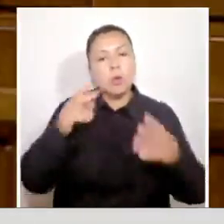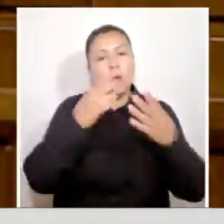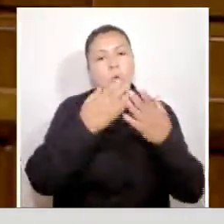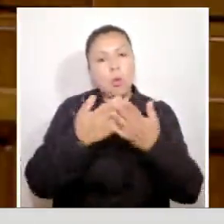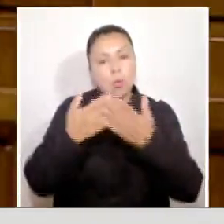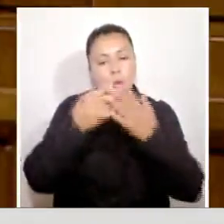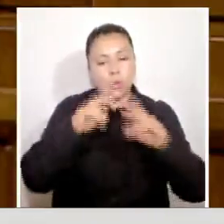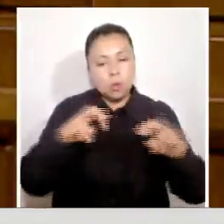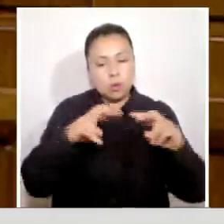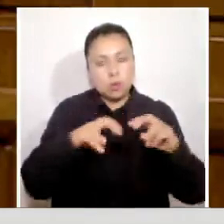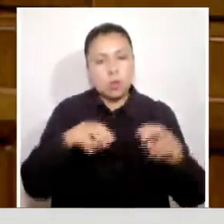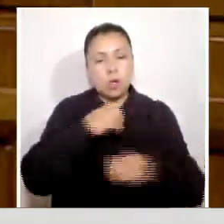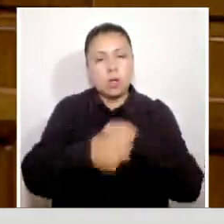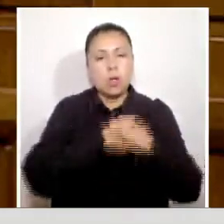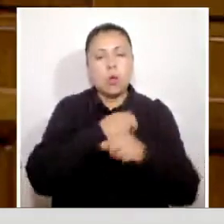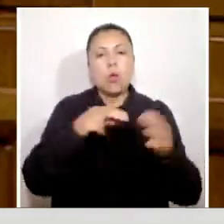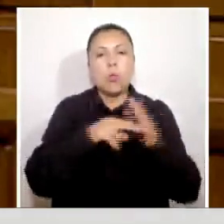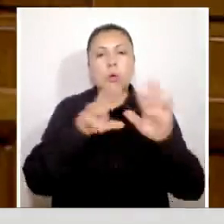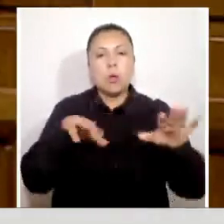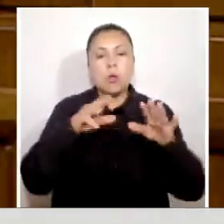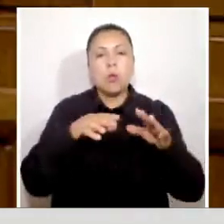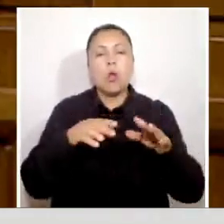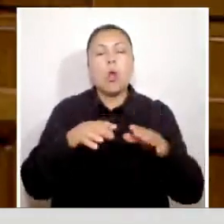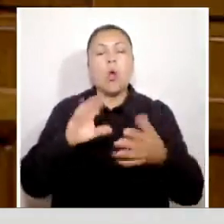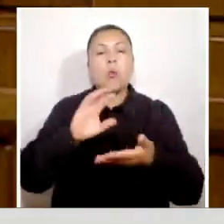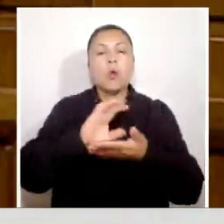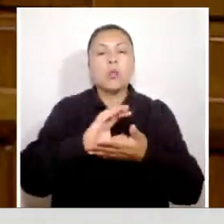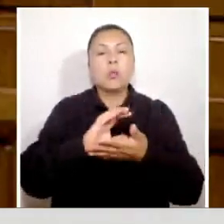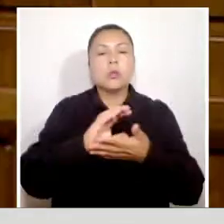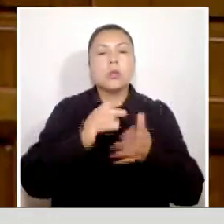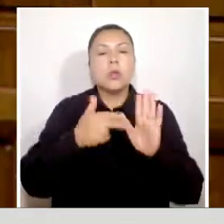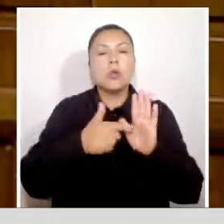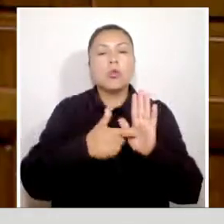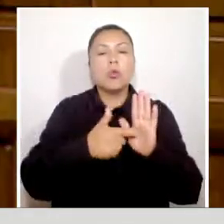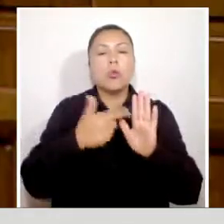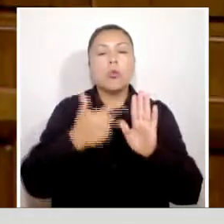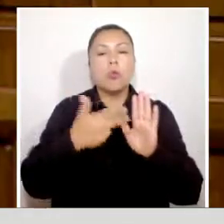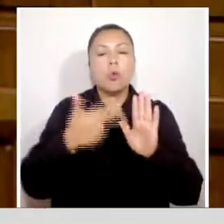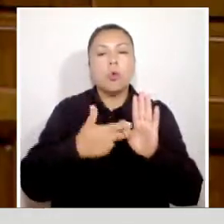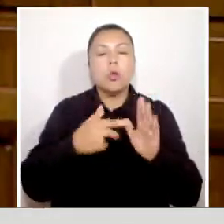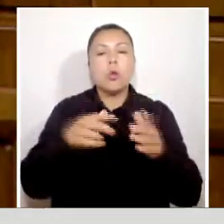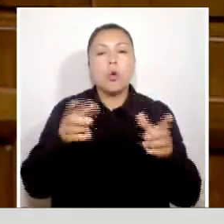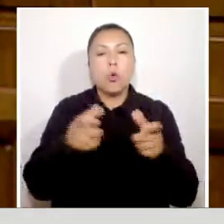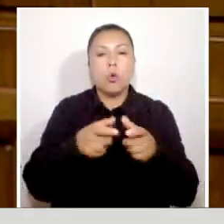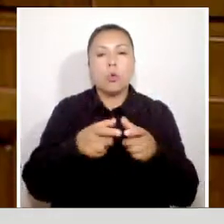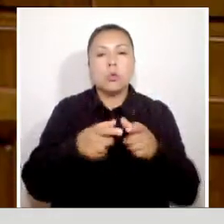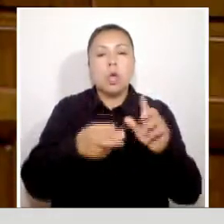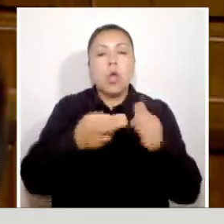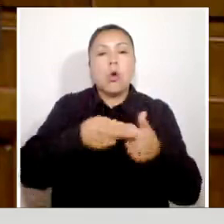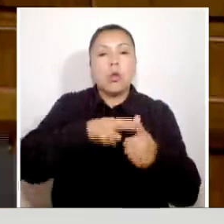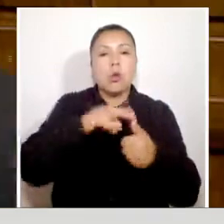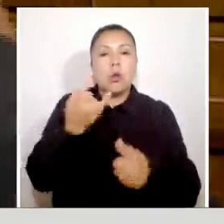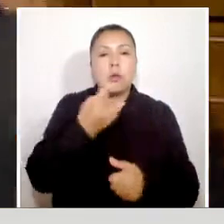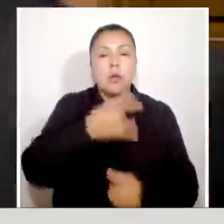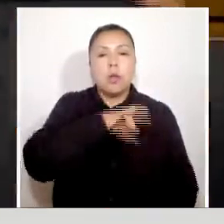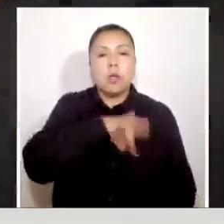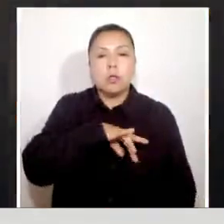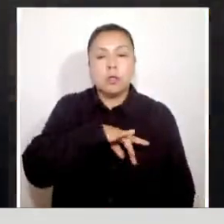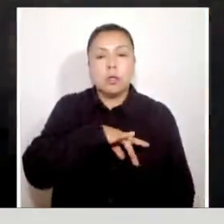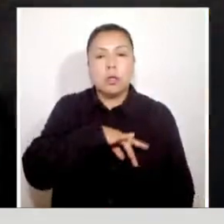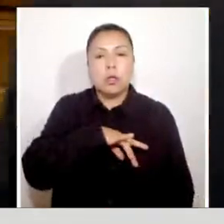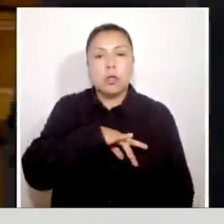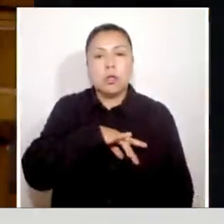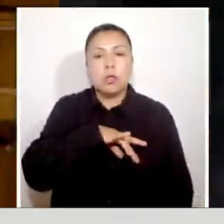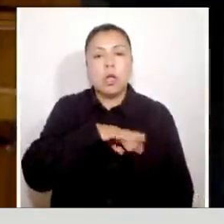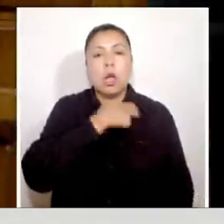2019 por el centro de políticas públicas junto con el consejo de rectores de las universidades chilenas estipuló